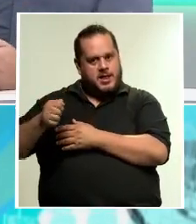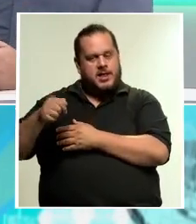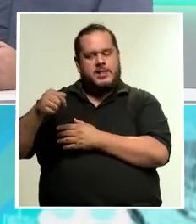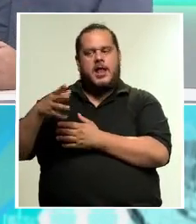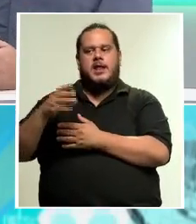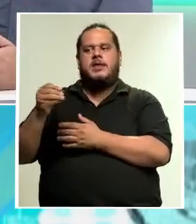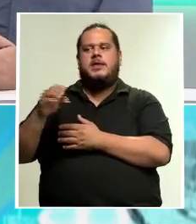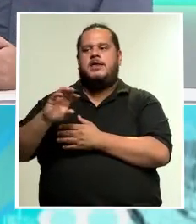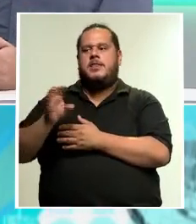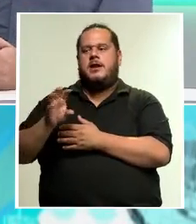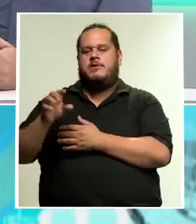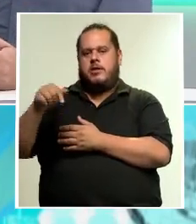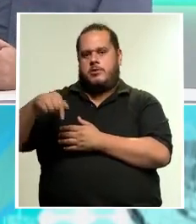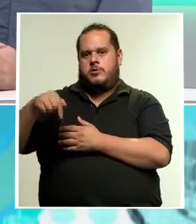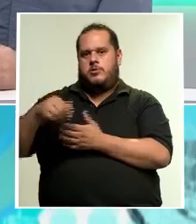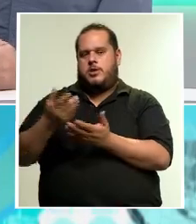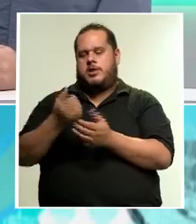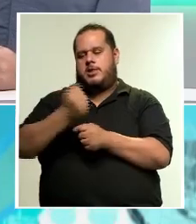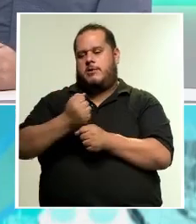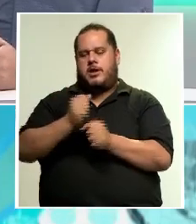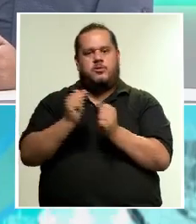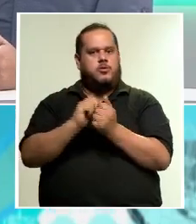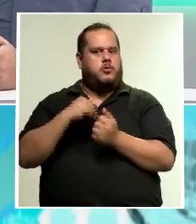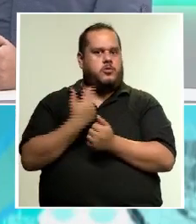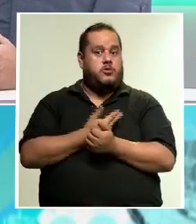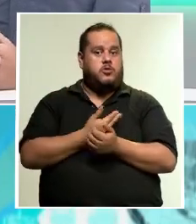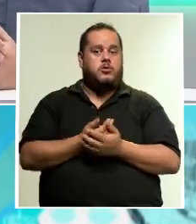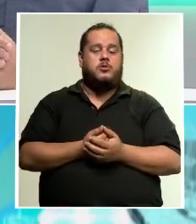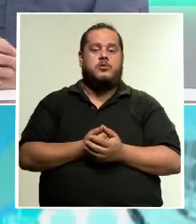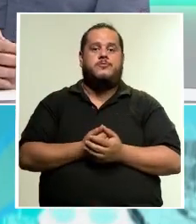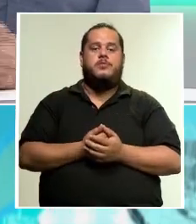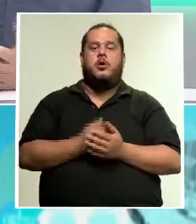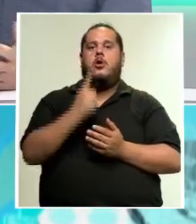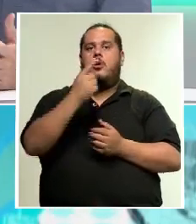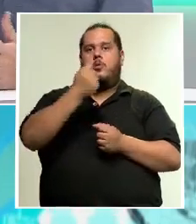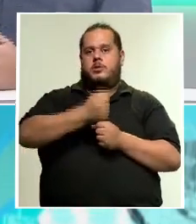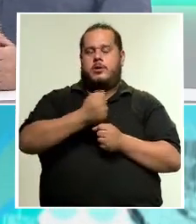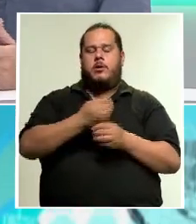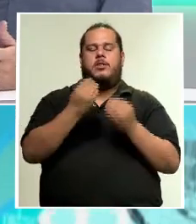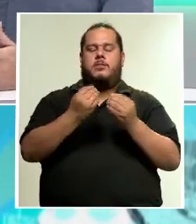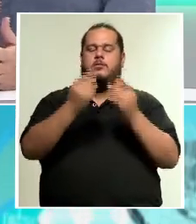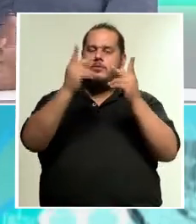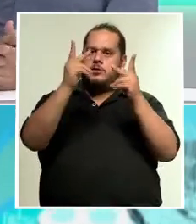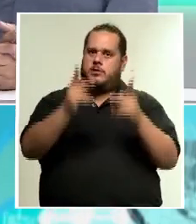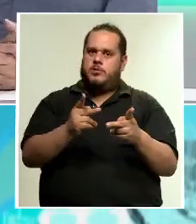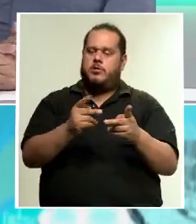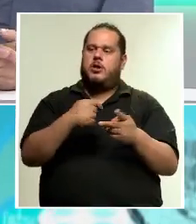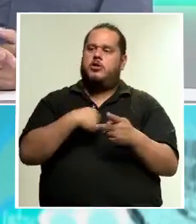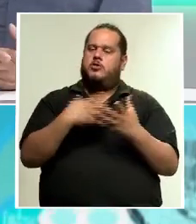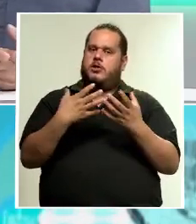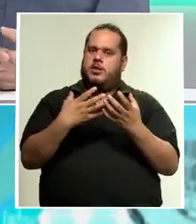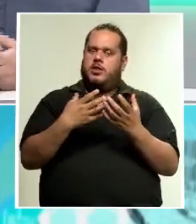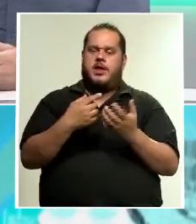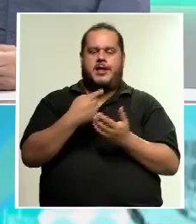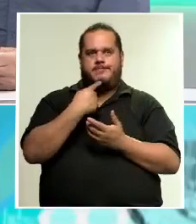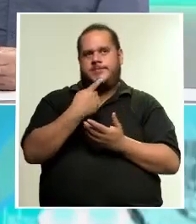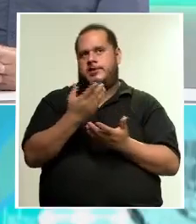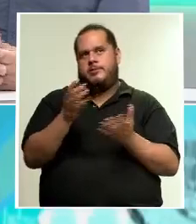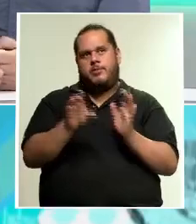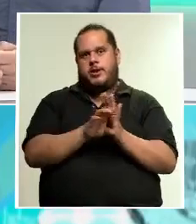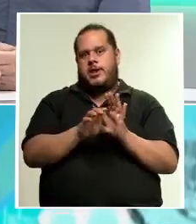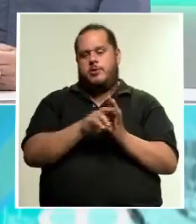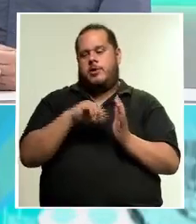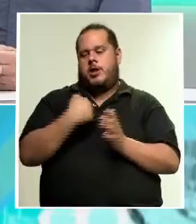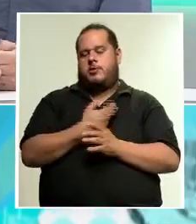estuvo acá trabajando con nosotros, y un trabajo de muchísima gente. Yo te quisiera mencionar a